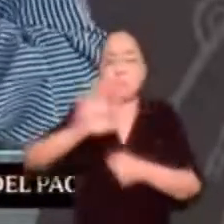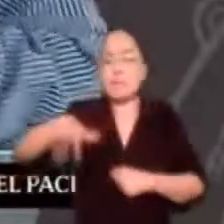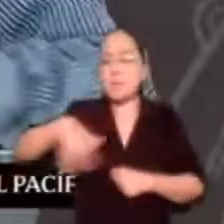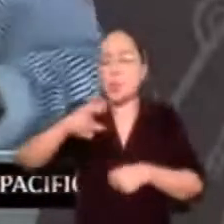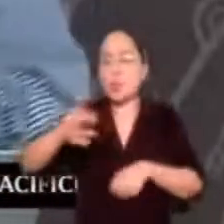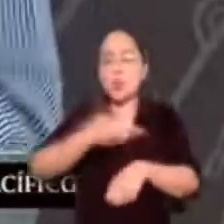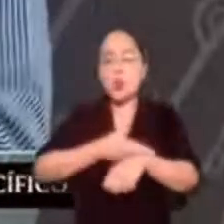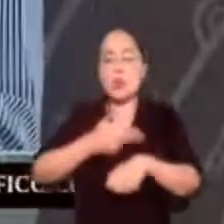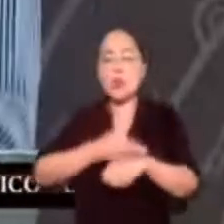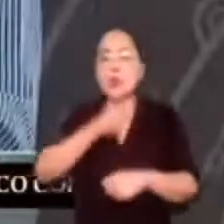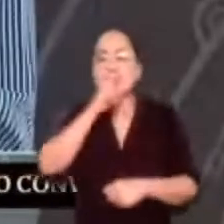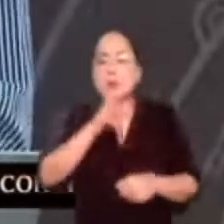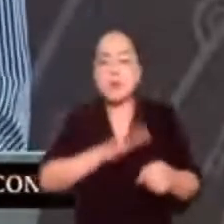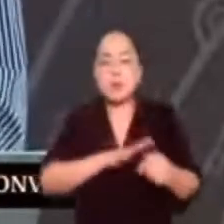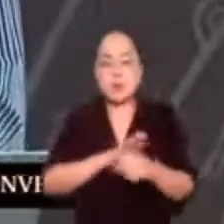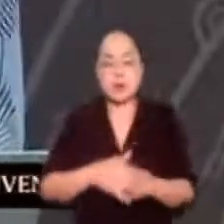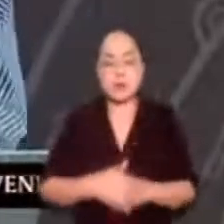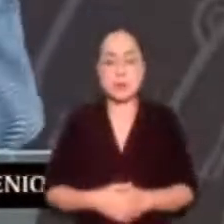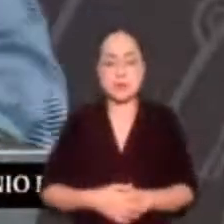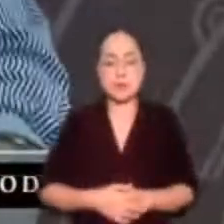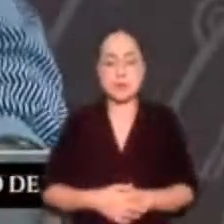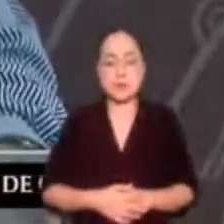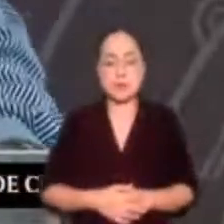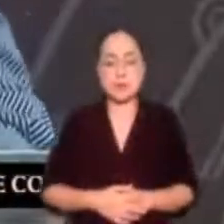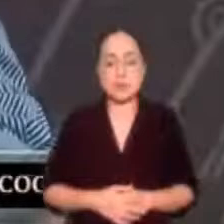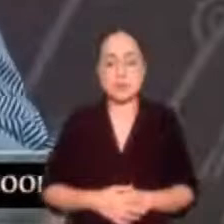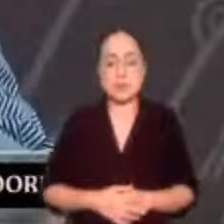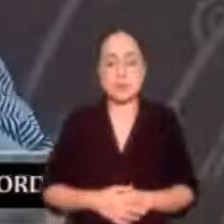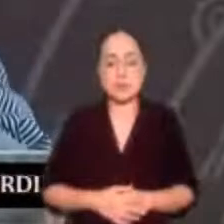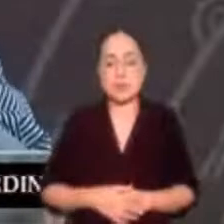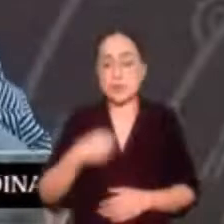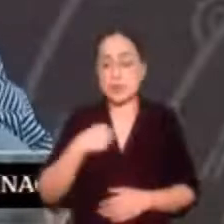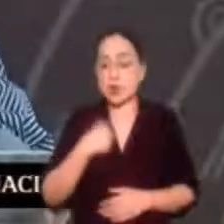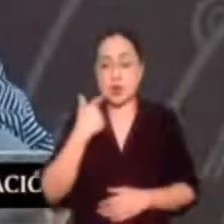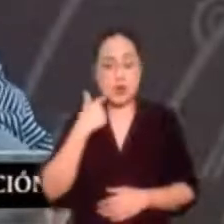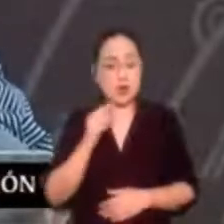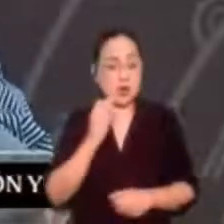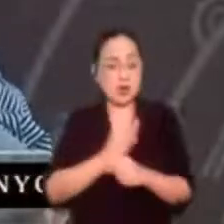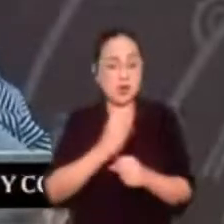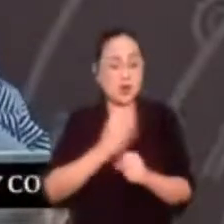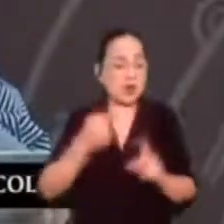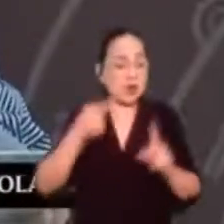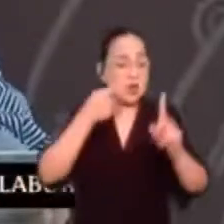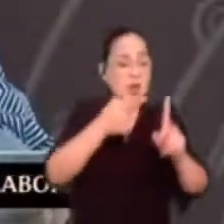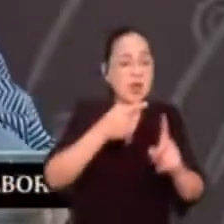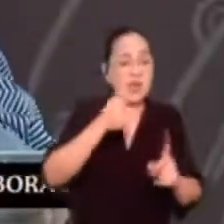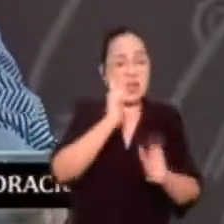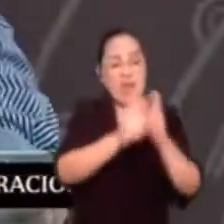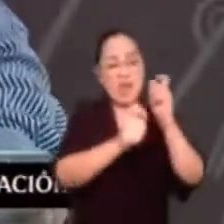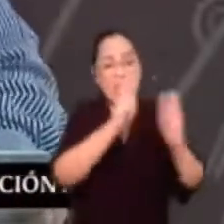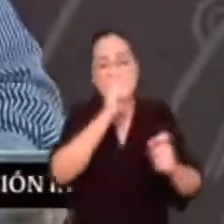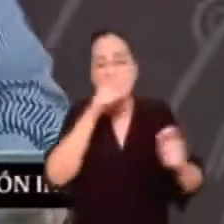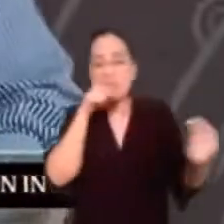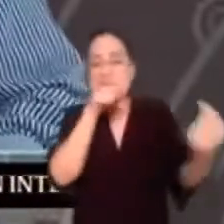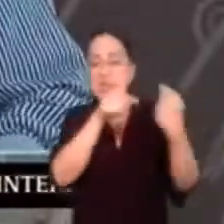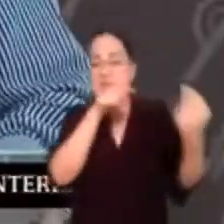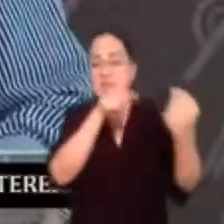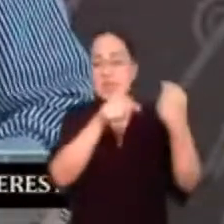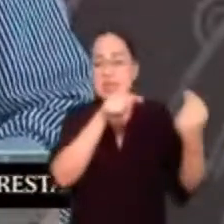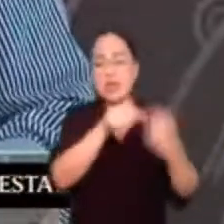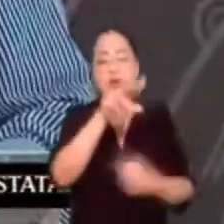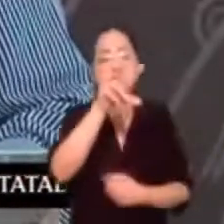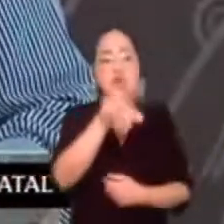No voy a entrar al mundo del cuestionamiento y señalamiento político. Voy a entrar al mundo de